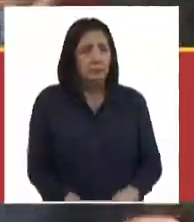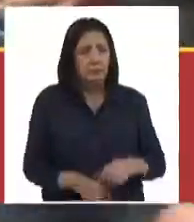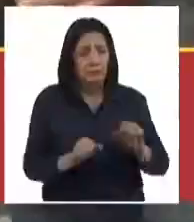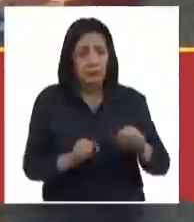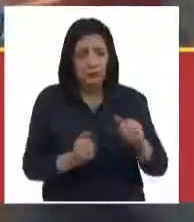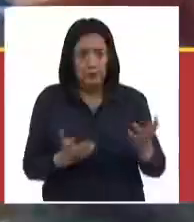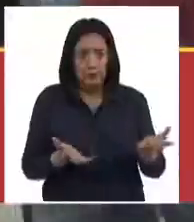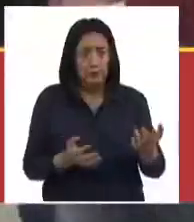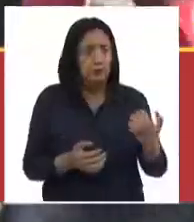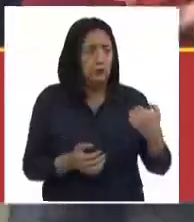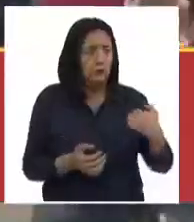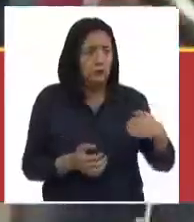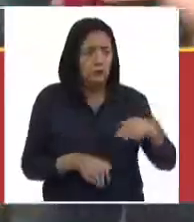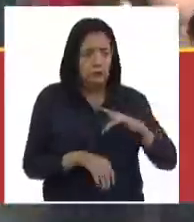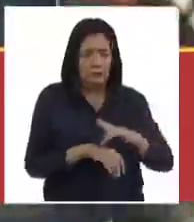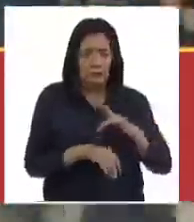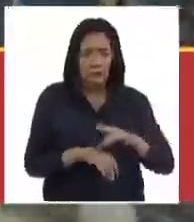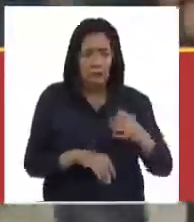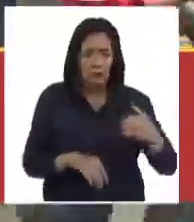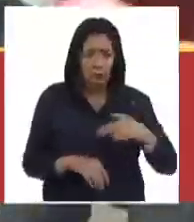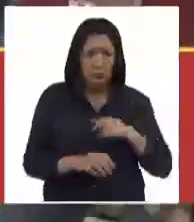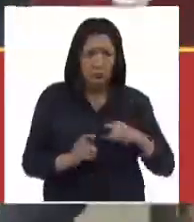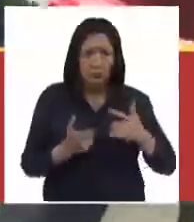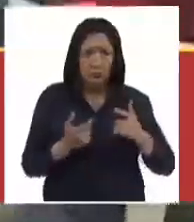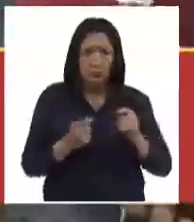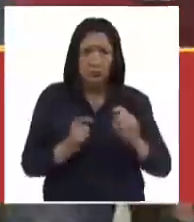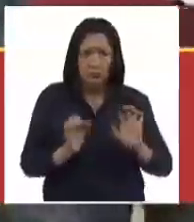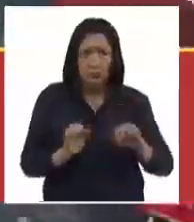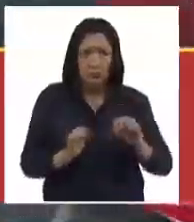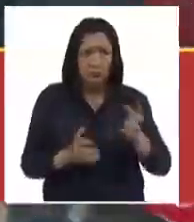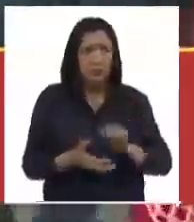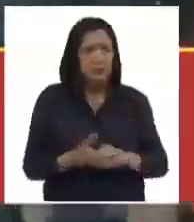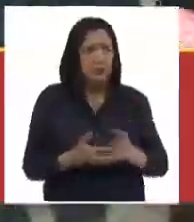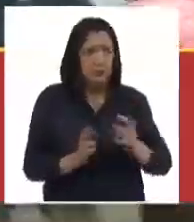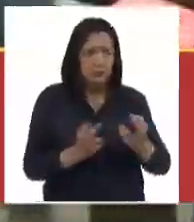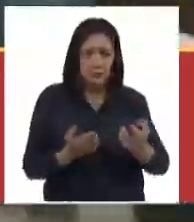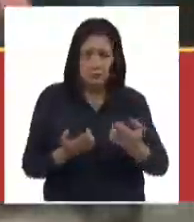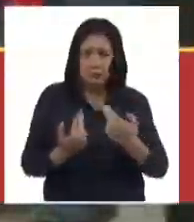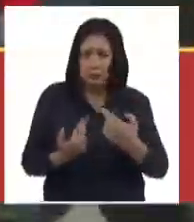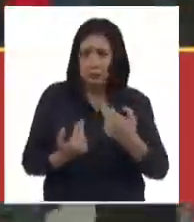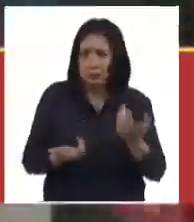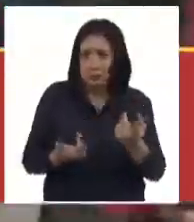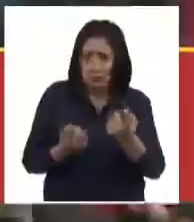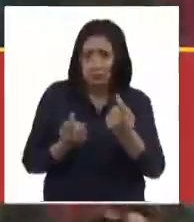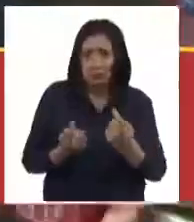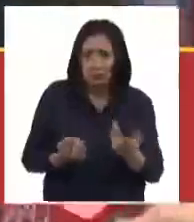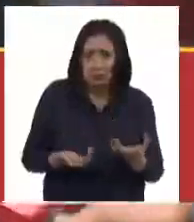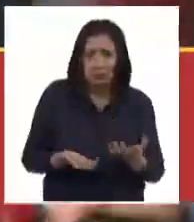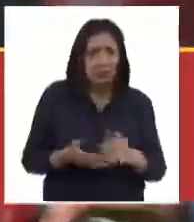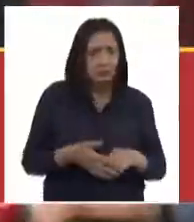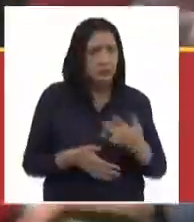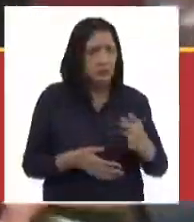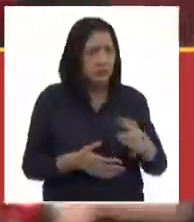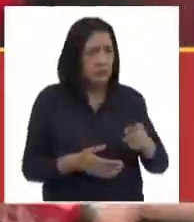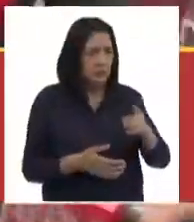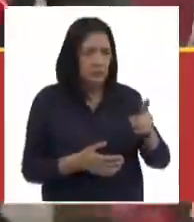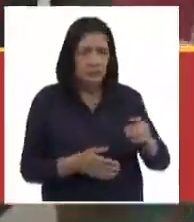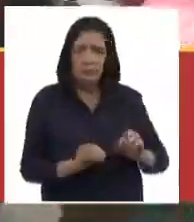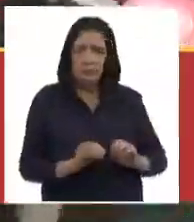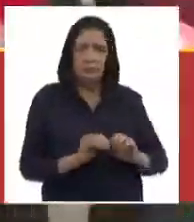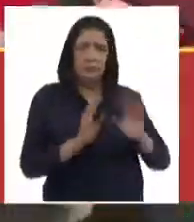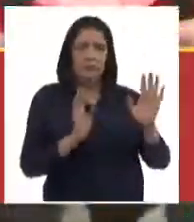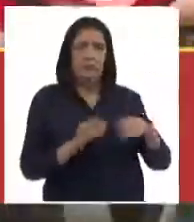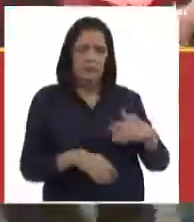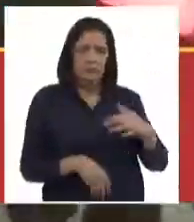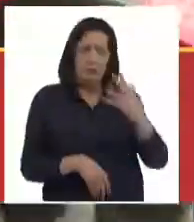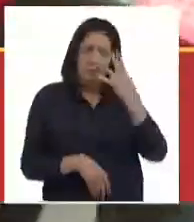Exacto, nosotros desde muy temprano estamos intentando que nos responda esa pregunta porque ha amanecido bastante molesto. Parece